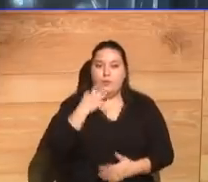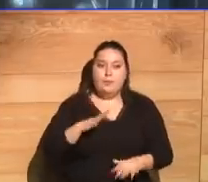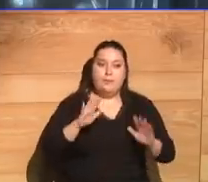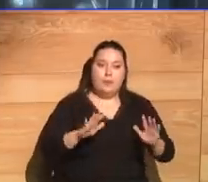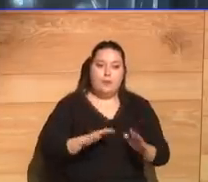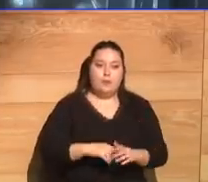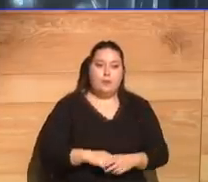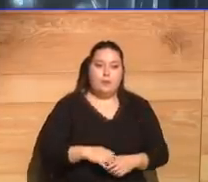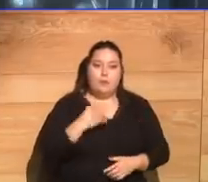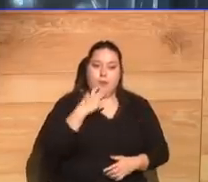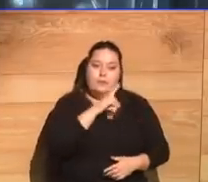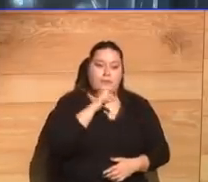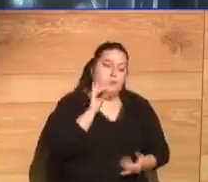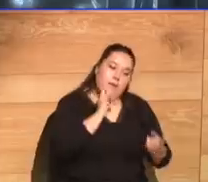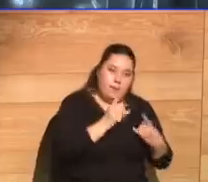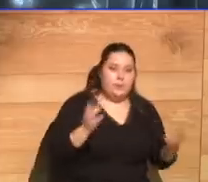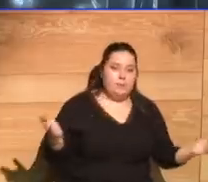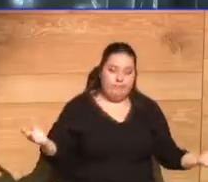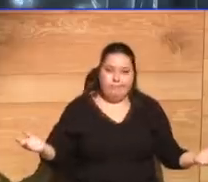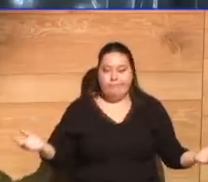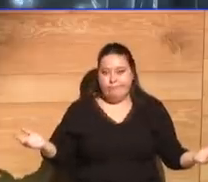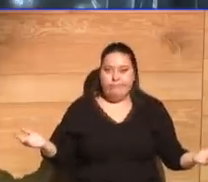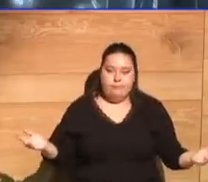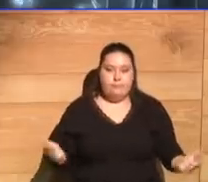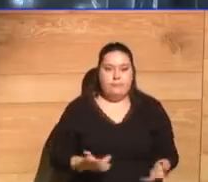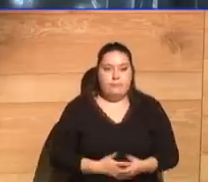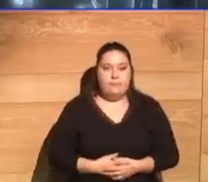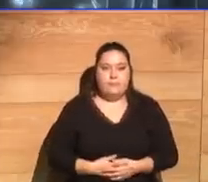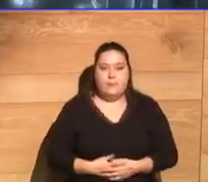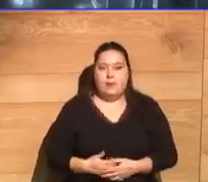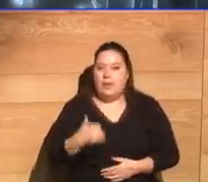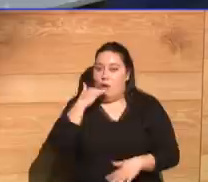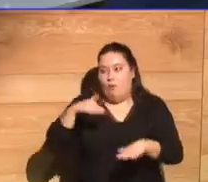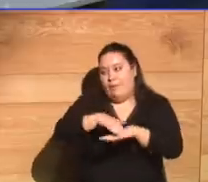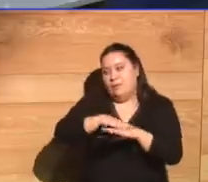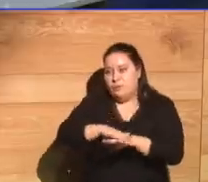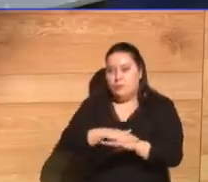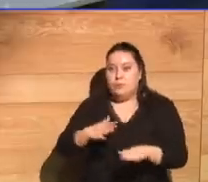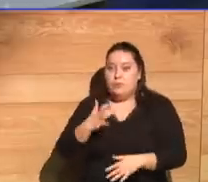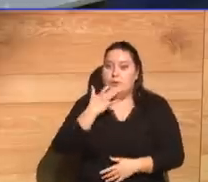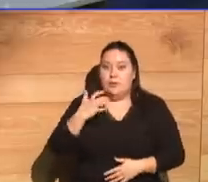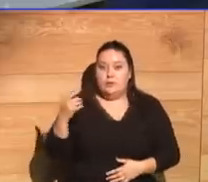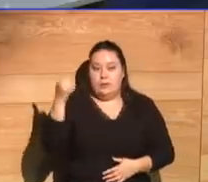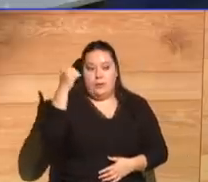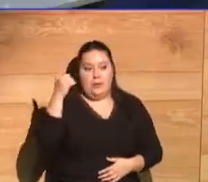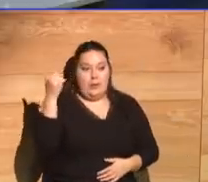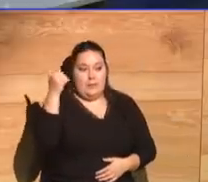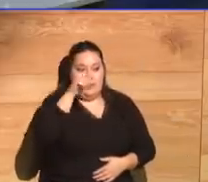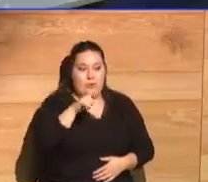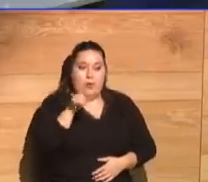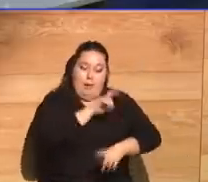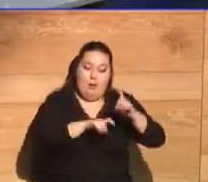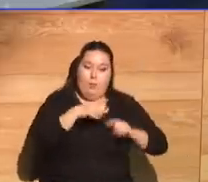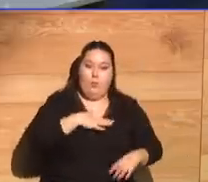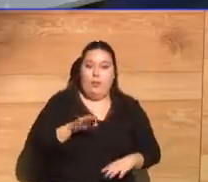mientras... Mientras llames a tu madre a casa, ¿no? A las madres, ¿no? Hombre, es que, o sea, a mí me parece lo básico, ¿no? Vale, o sea, es... pero si es un tío que puede rebobinar la Tierra y decir,